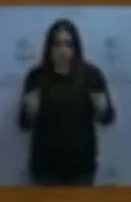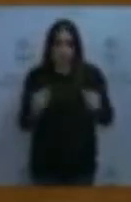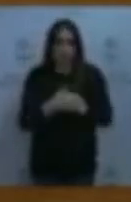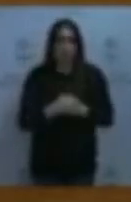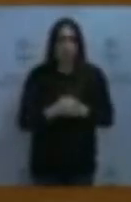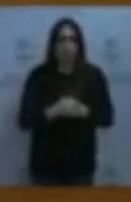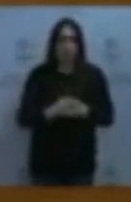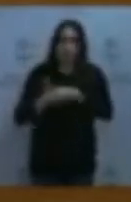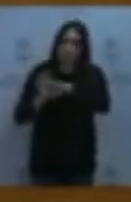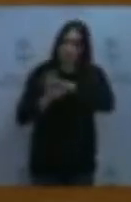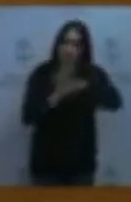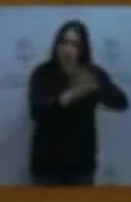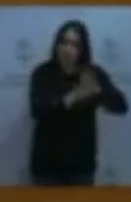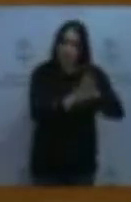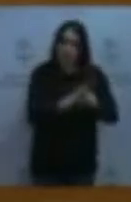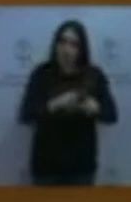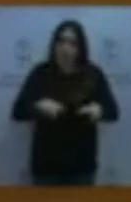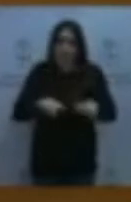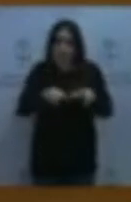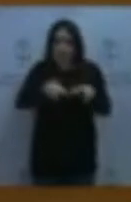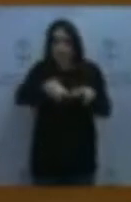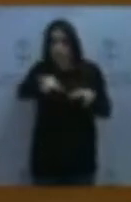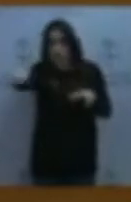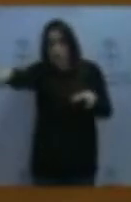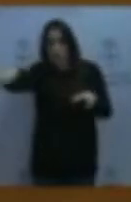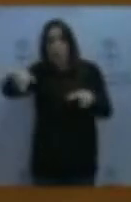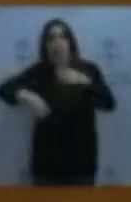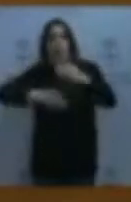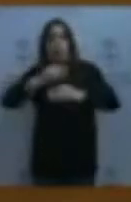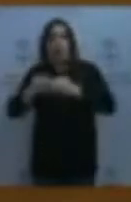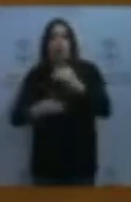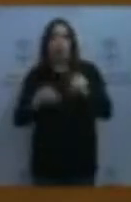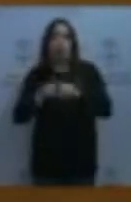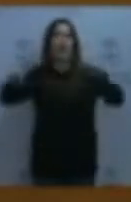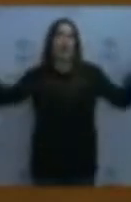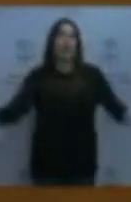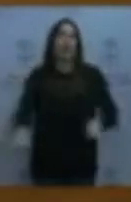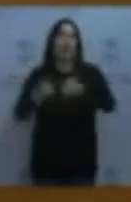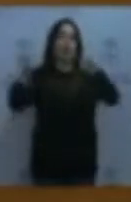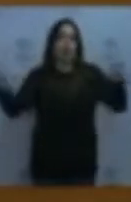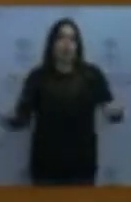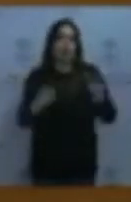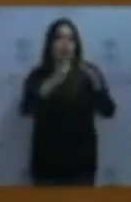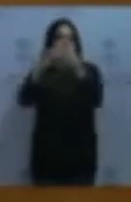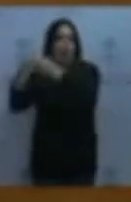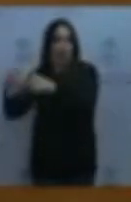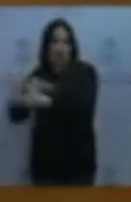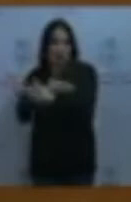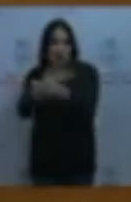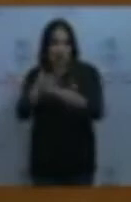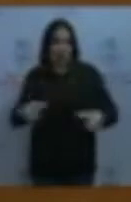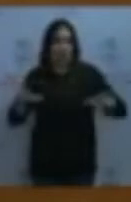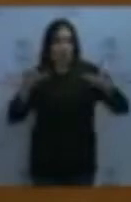Más allá de eso, la variante ferroviaria utilizóse en clave propagandística por los diferentes partidos,